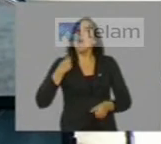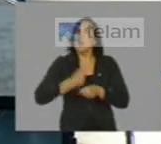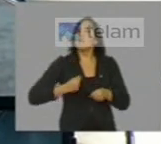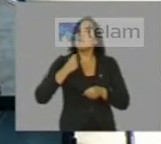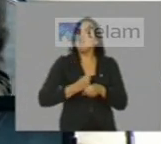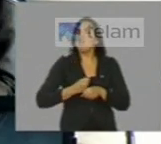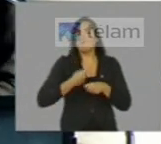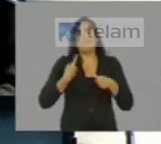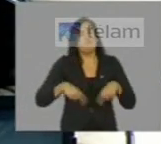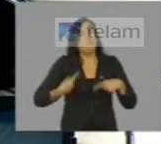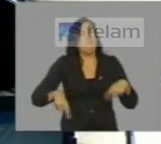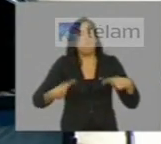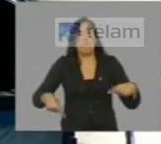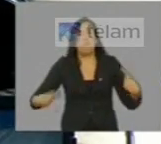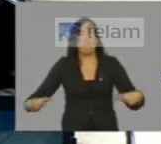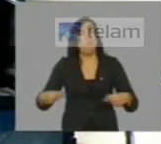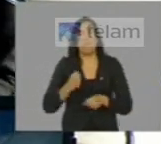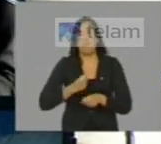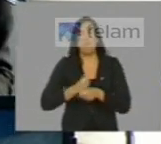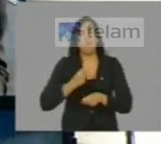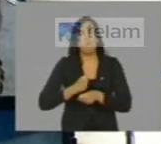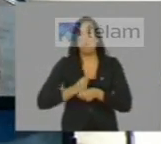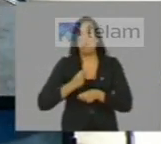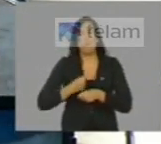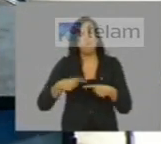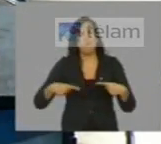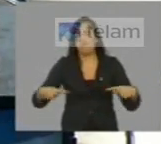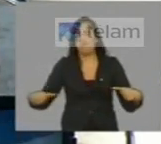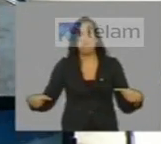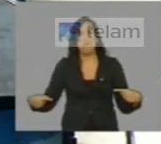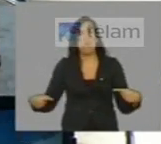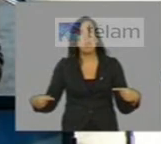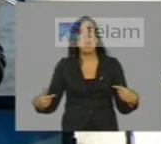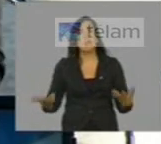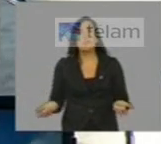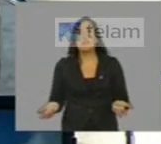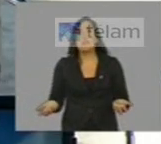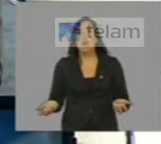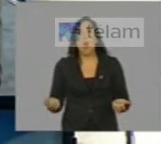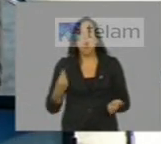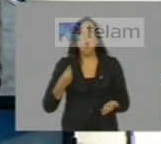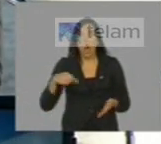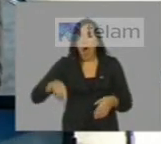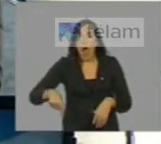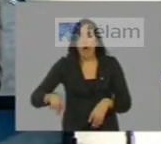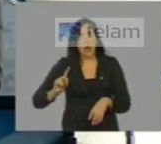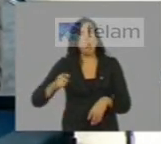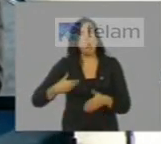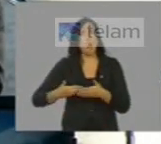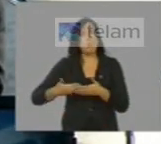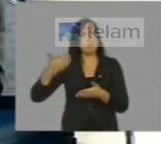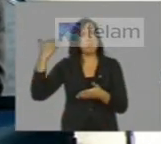Hemos hecho muchas cosas y la verdad que durante décadas, no de ahora, yo creo